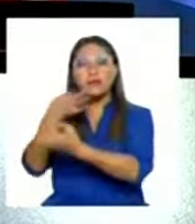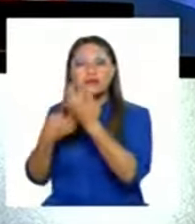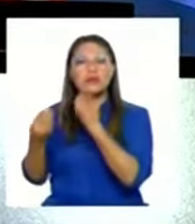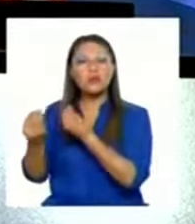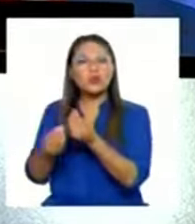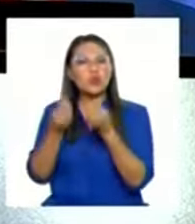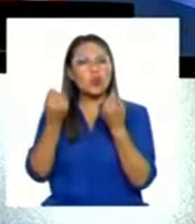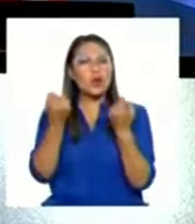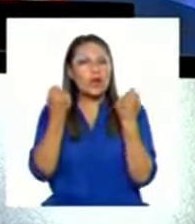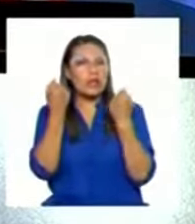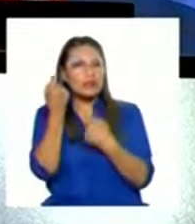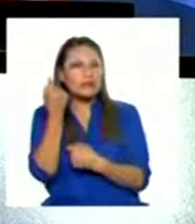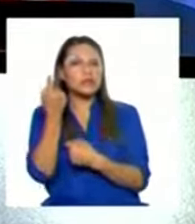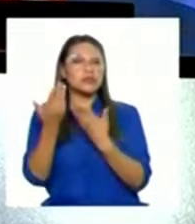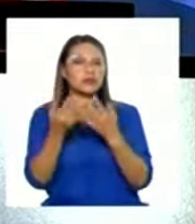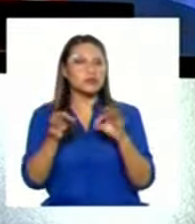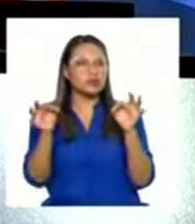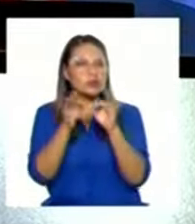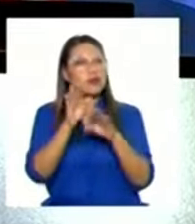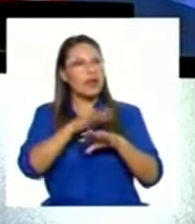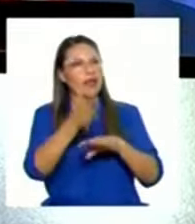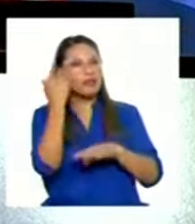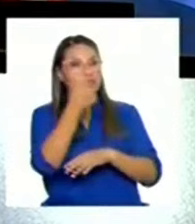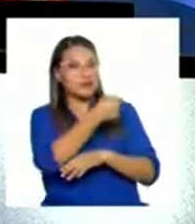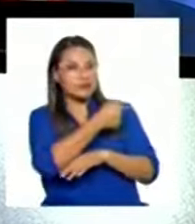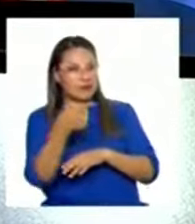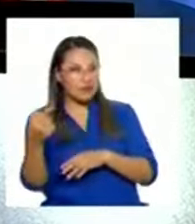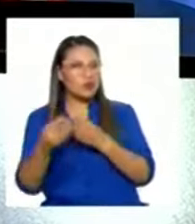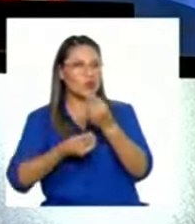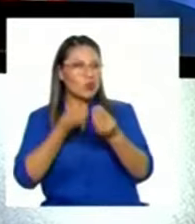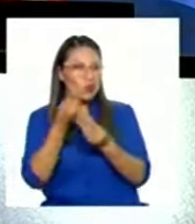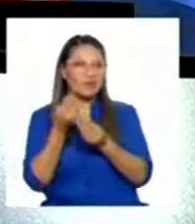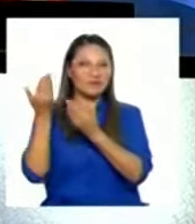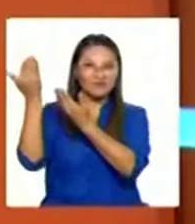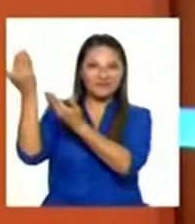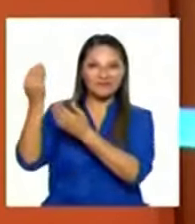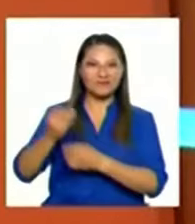debemos de entender y no olvidar por esta Semana Santa. Vamos a ver el informe.